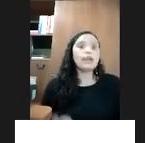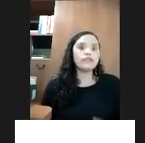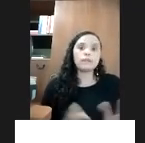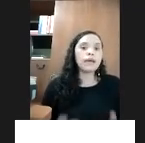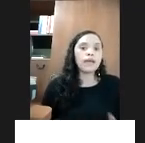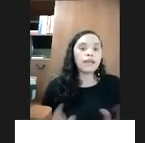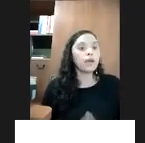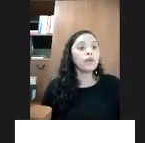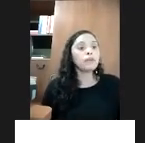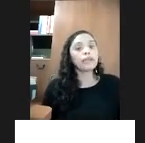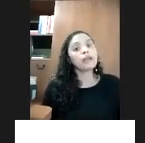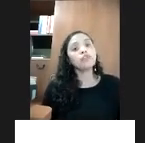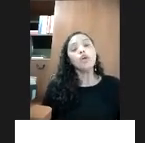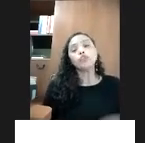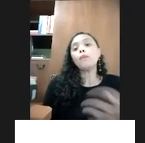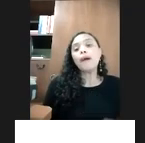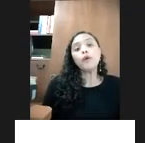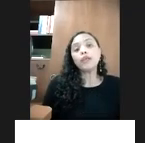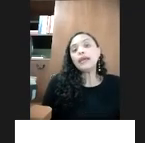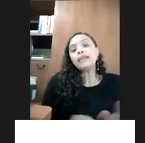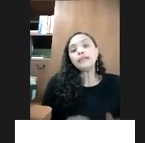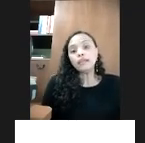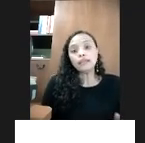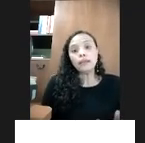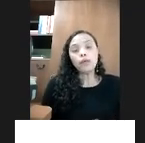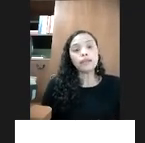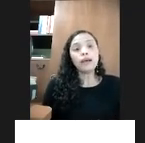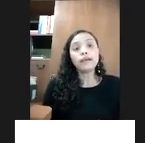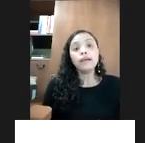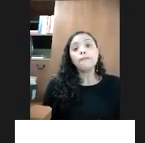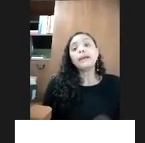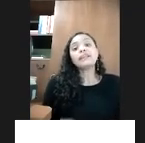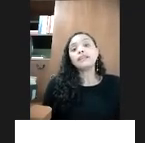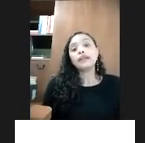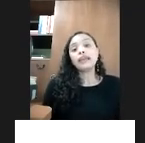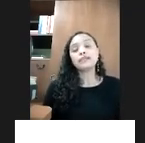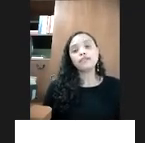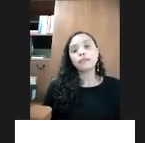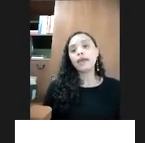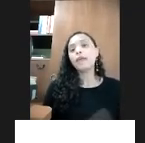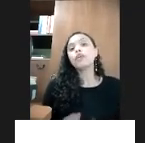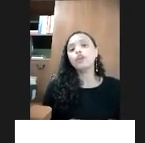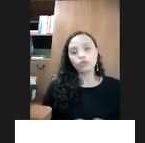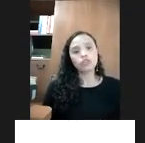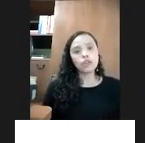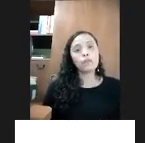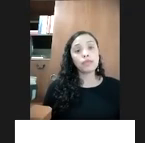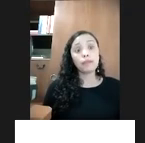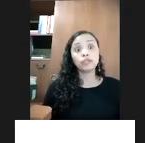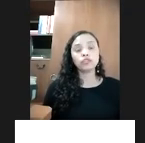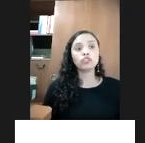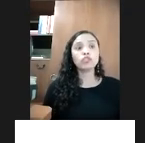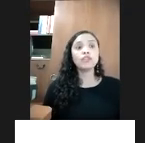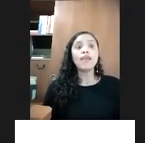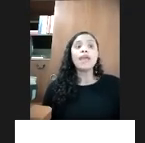las enfermedades que podamos imaginarnos tomaban moringa en distintas modalidades para atender esas enfermedades porque no consiguen los